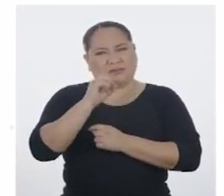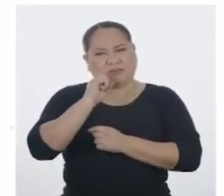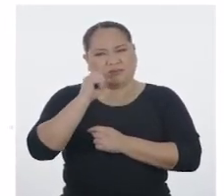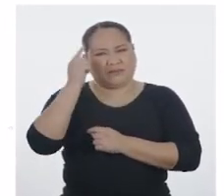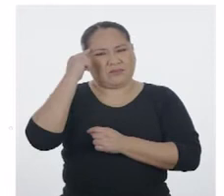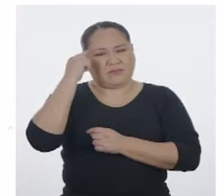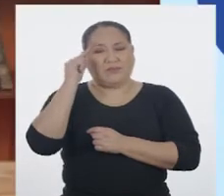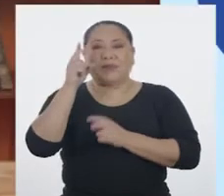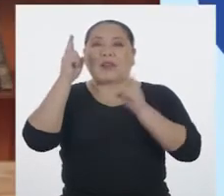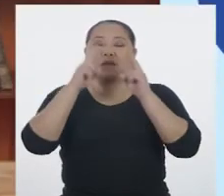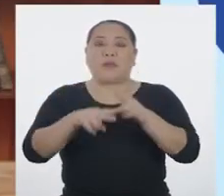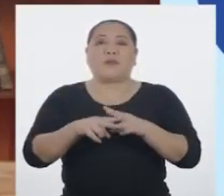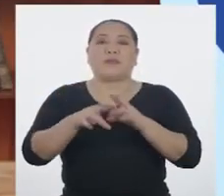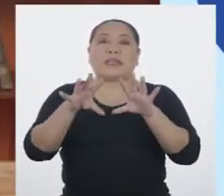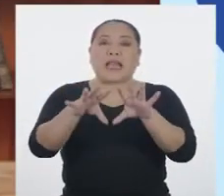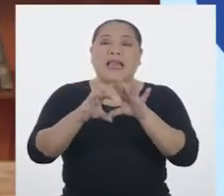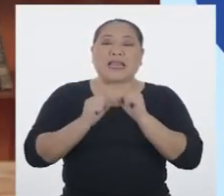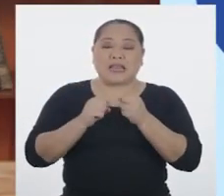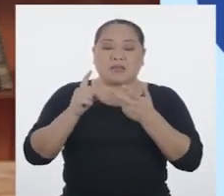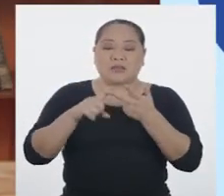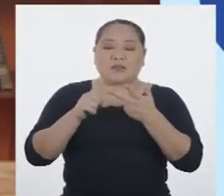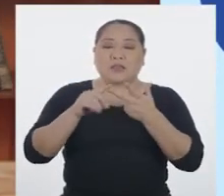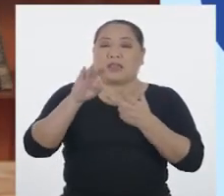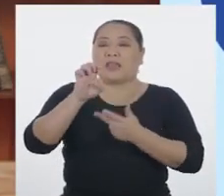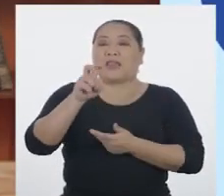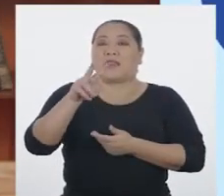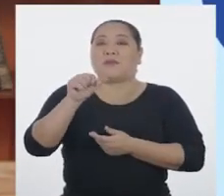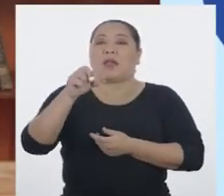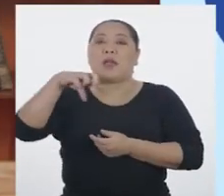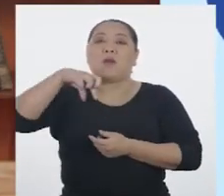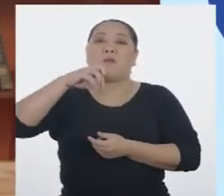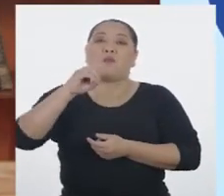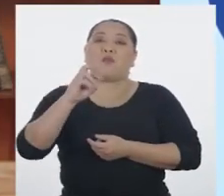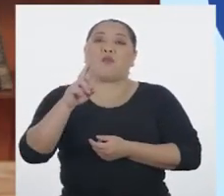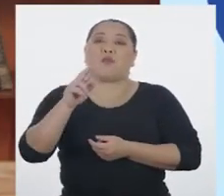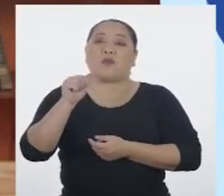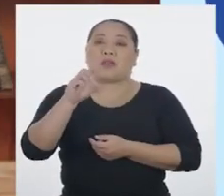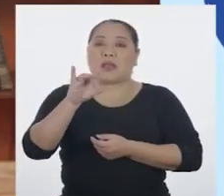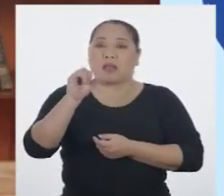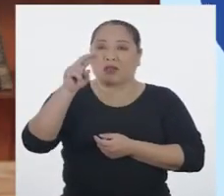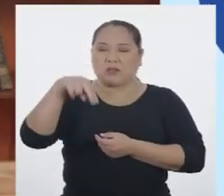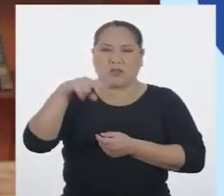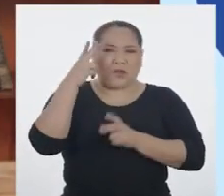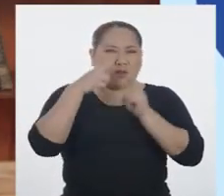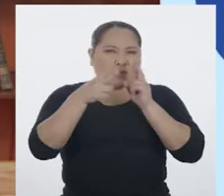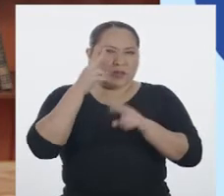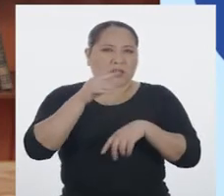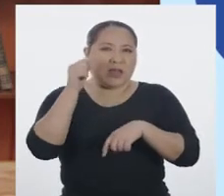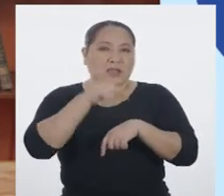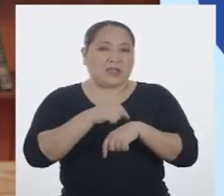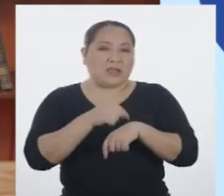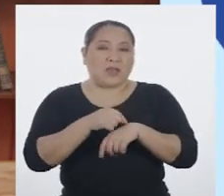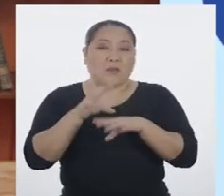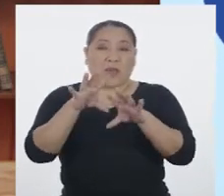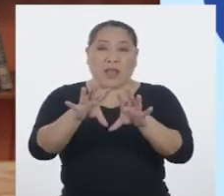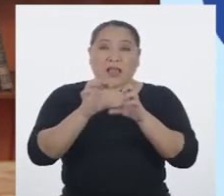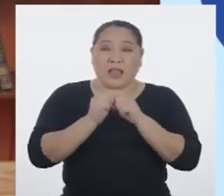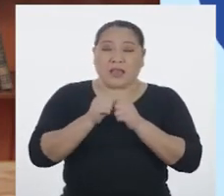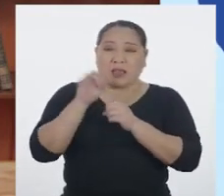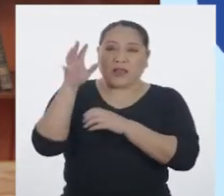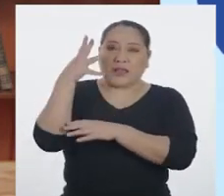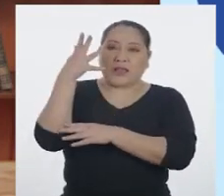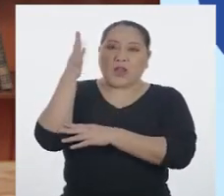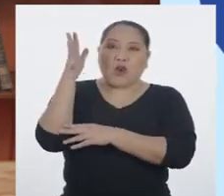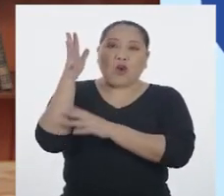pensaría. Veamos ahora las heladas por evaporación. ¿Han notado que en la época de